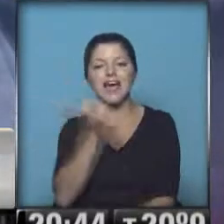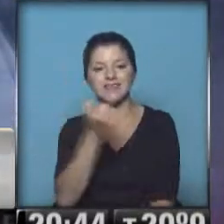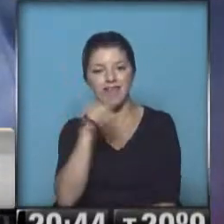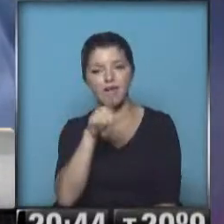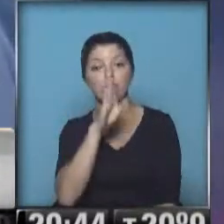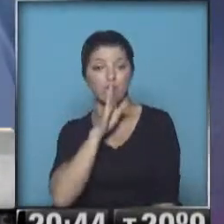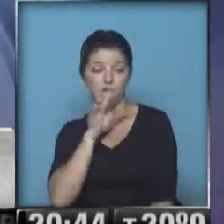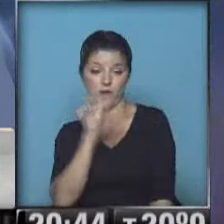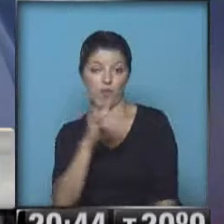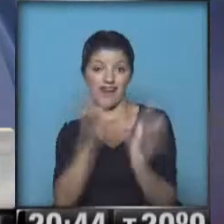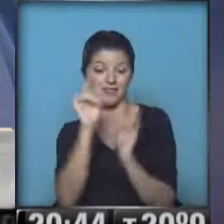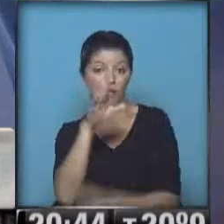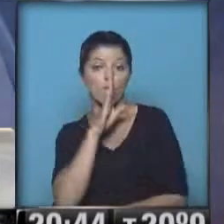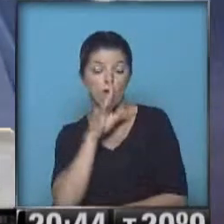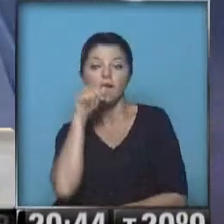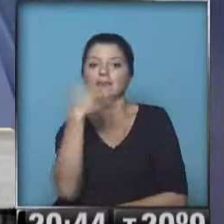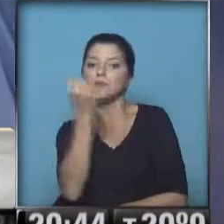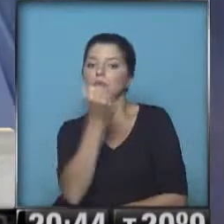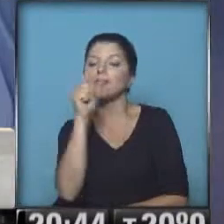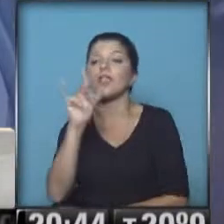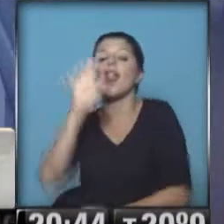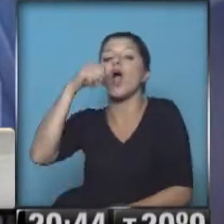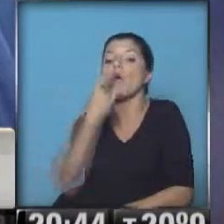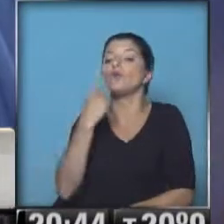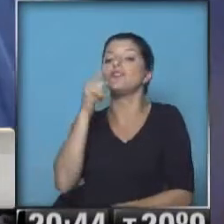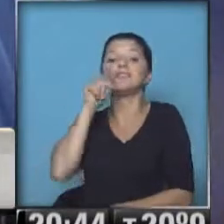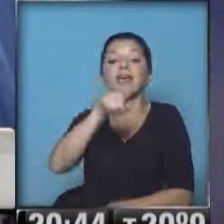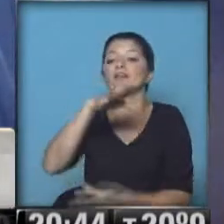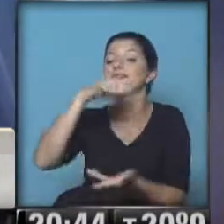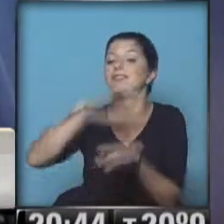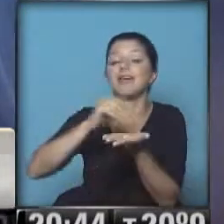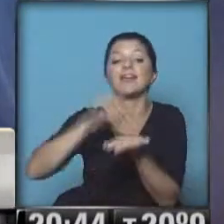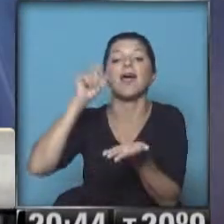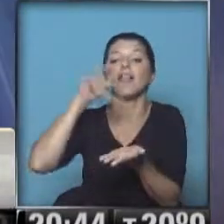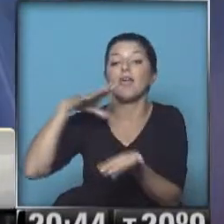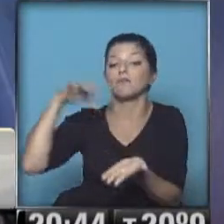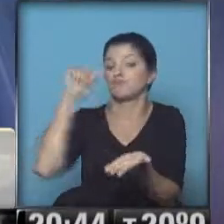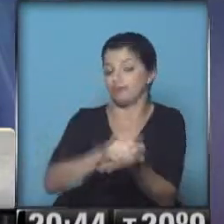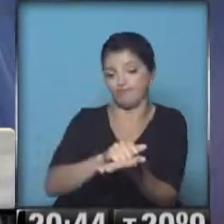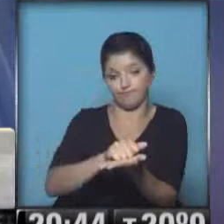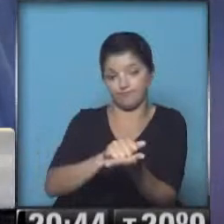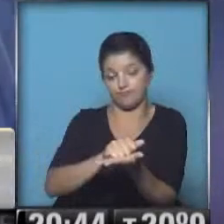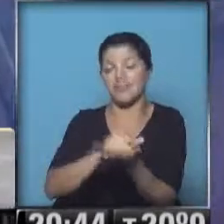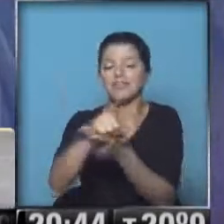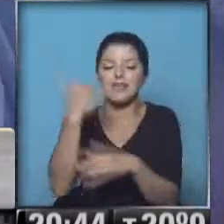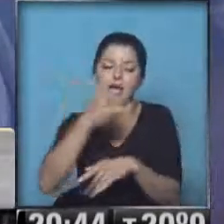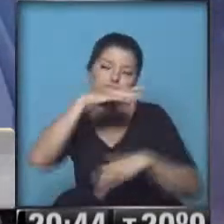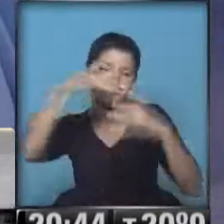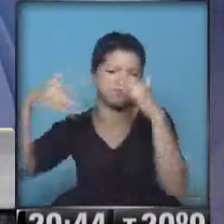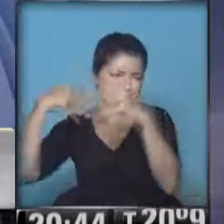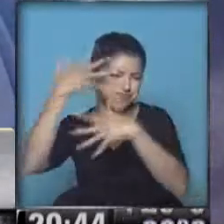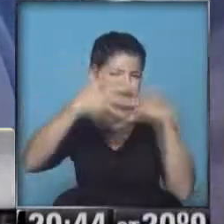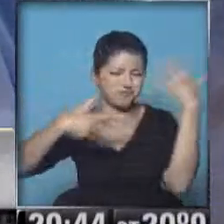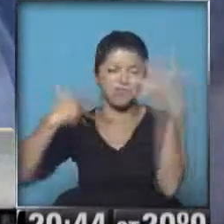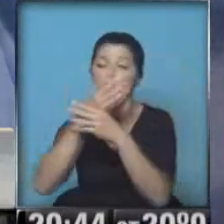los musulmanos, es considerado, según Naciones Unidas, territorio ocupado. Y hay enfrentamientos de manera permanente